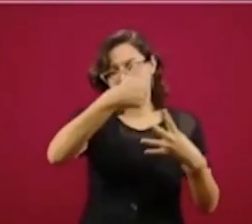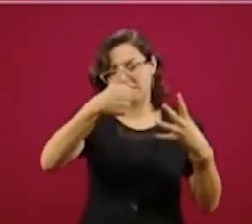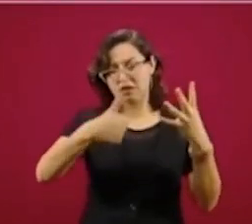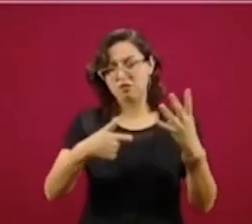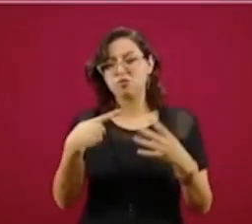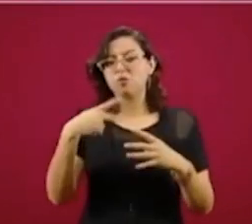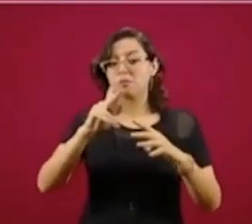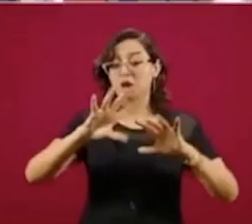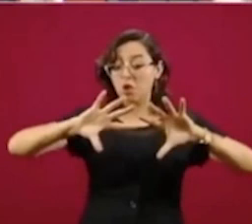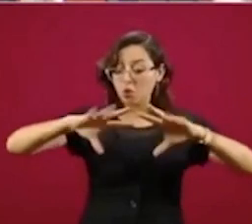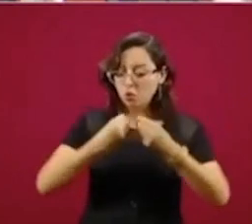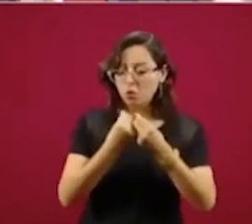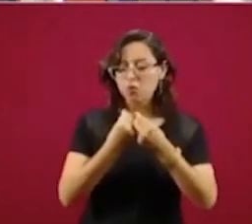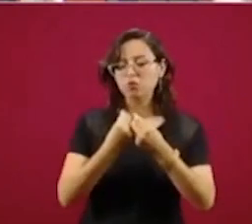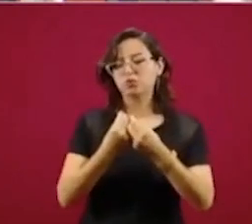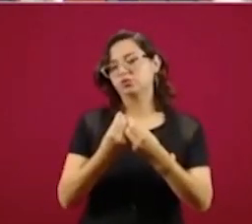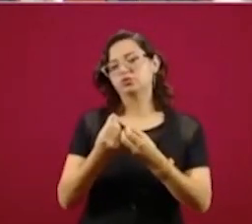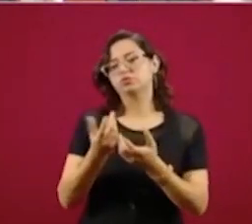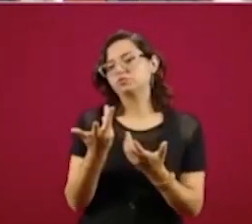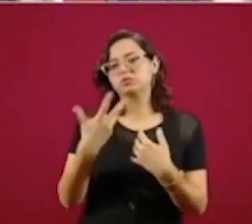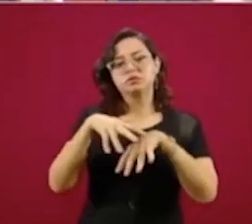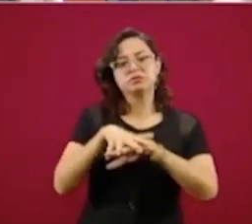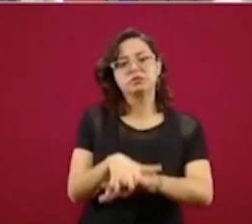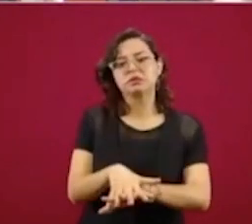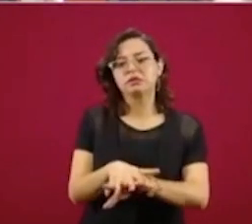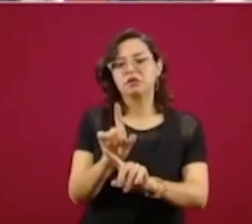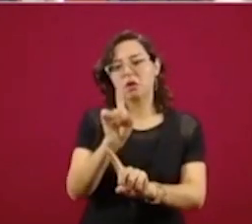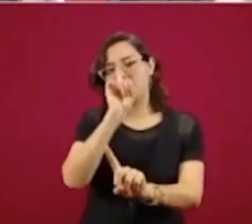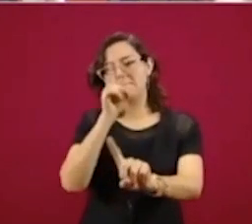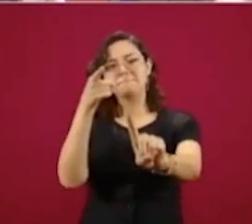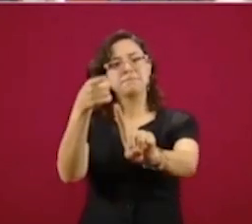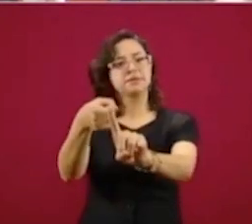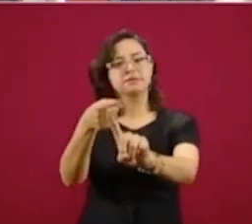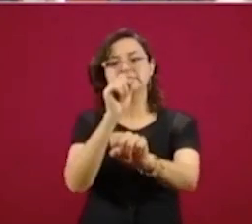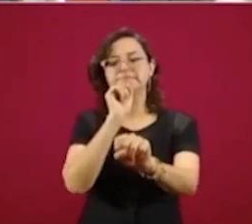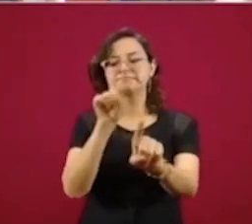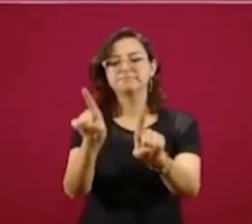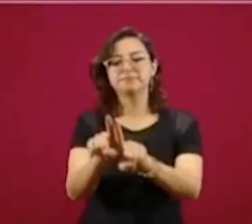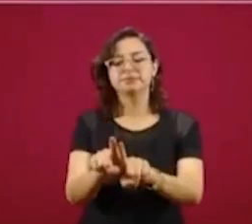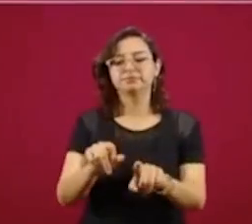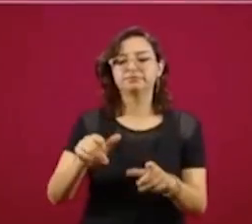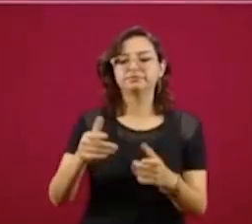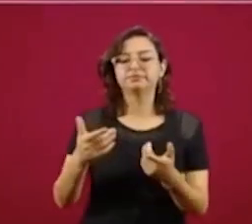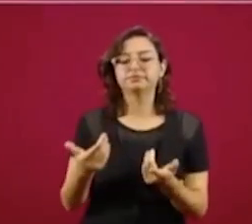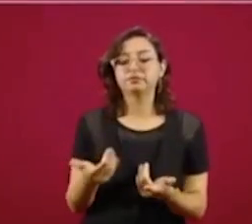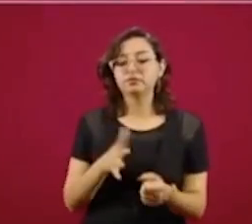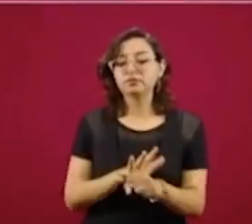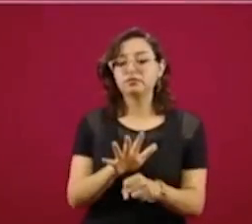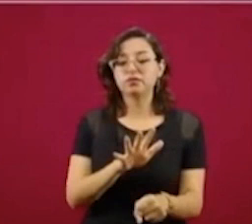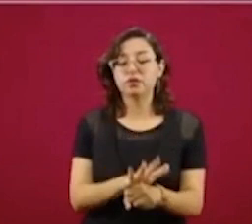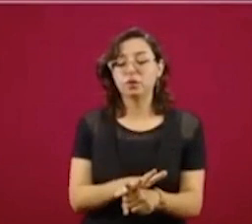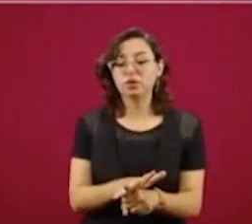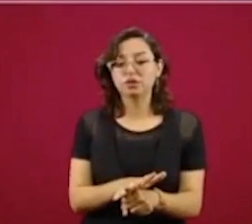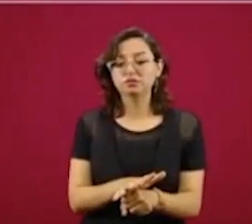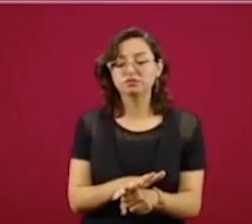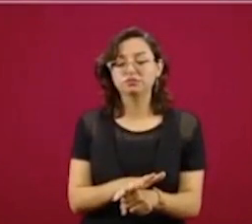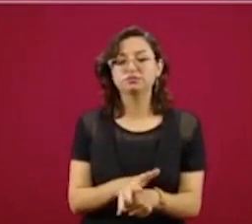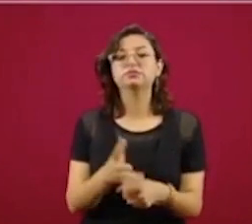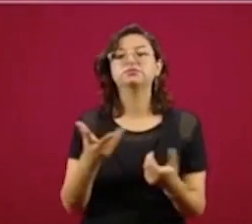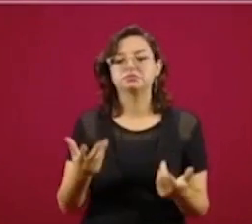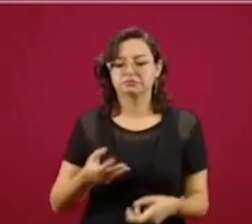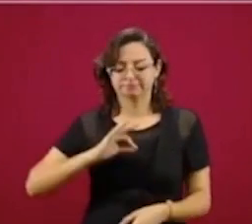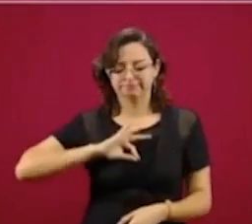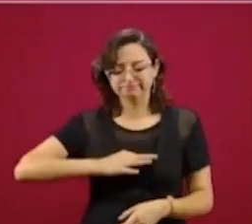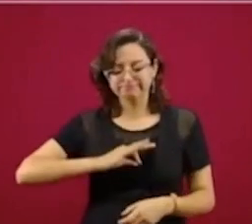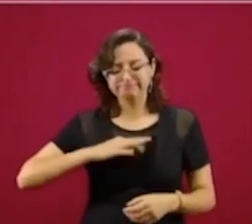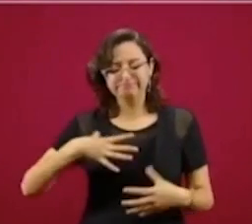una finalidad, precisamente, como también ya señaló el presidente, hacer el manejo de esta